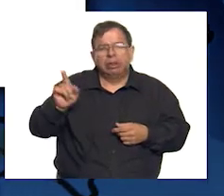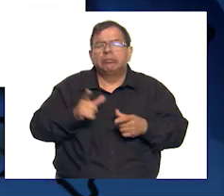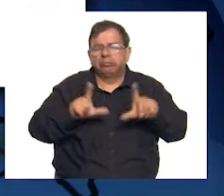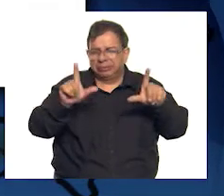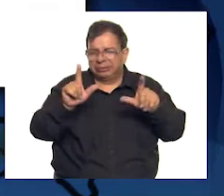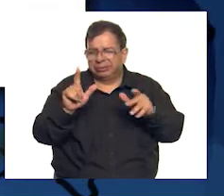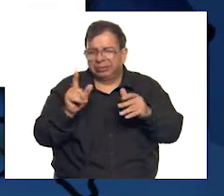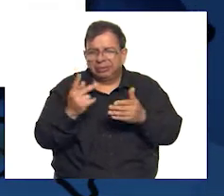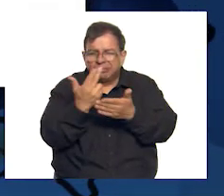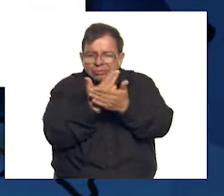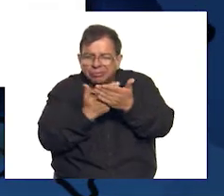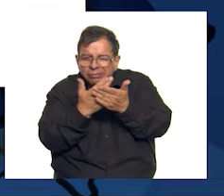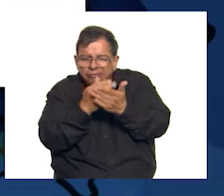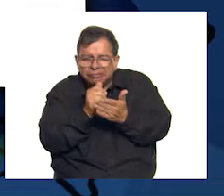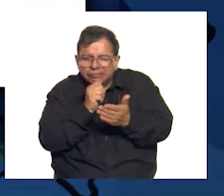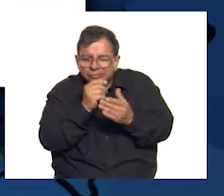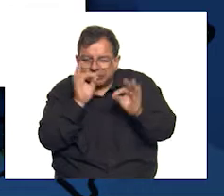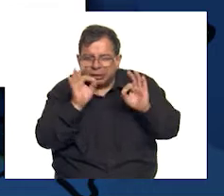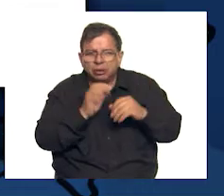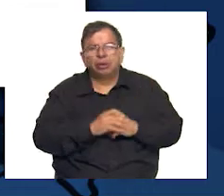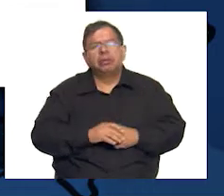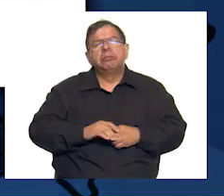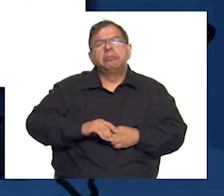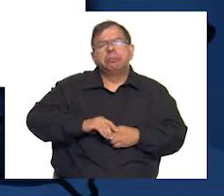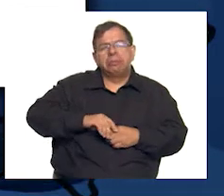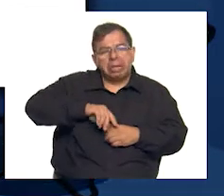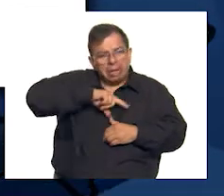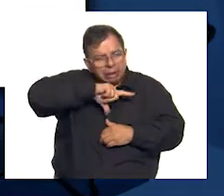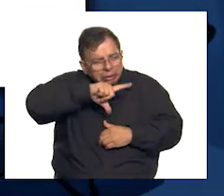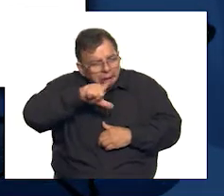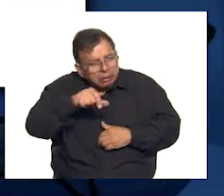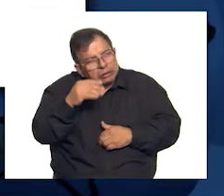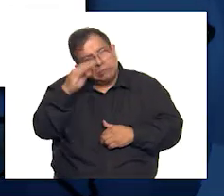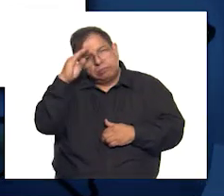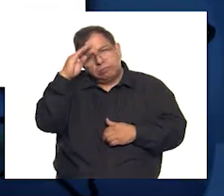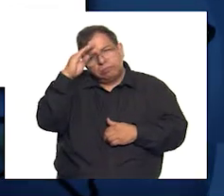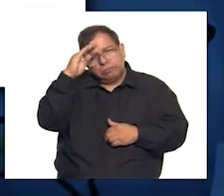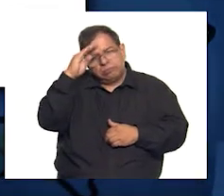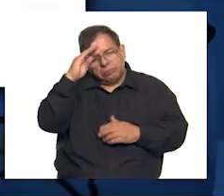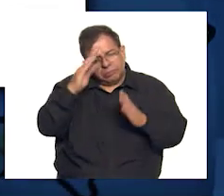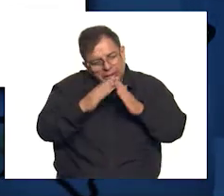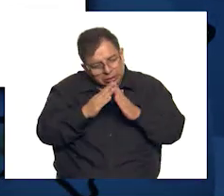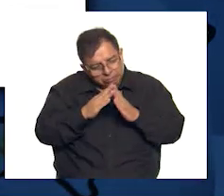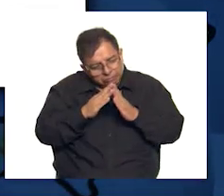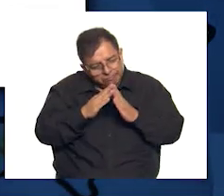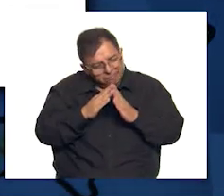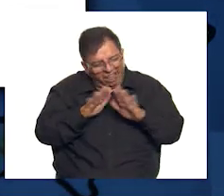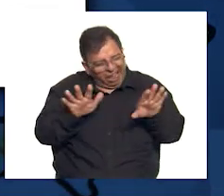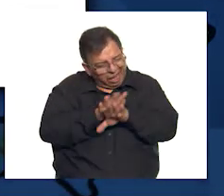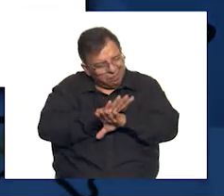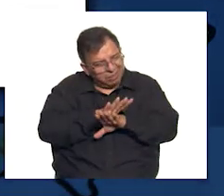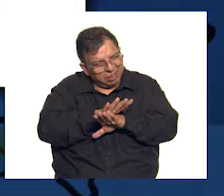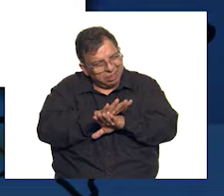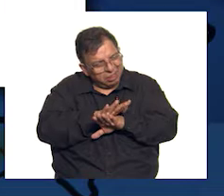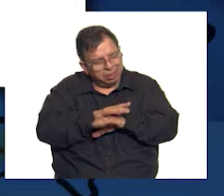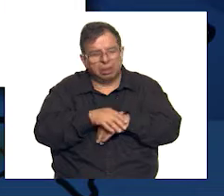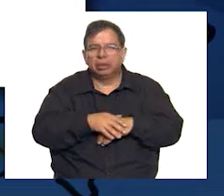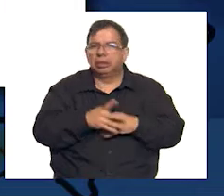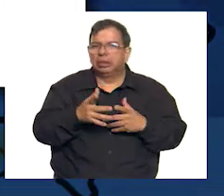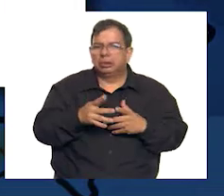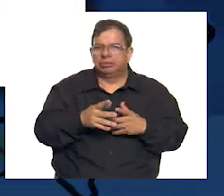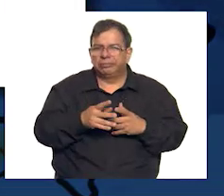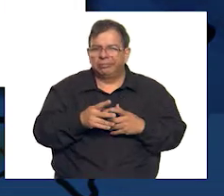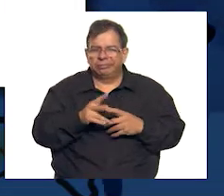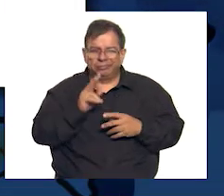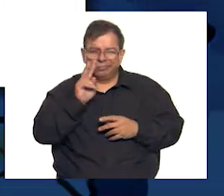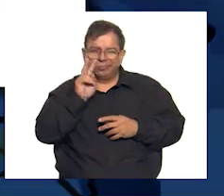esquema de la semana pasada. Y luego de pensarlo, lo cambié en mi casa. ¿Por qué, María? Es que si lo miras